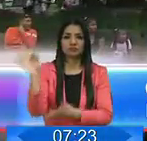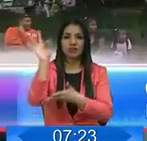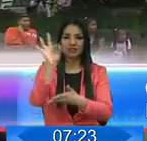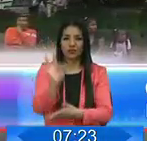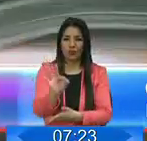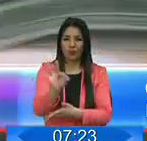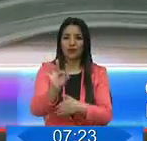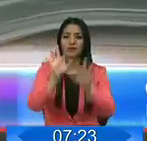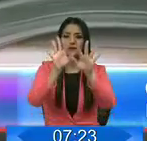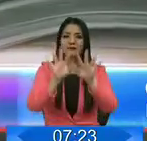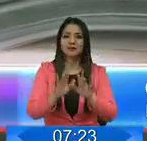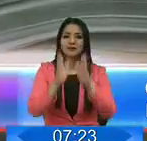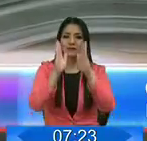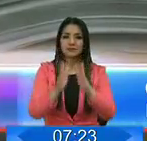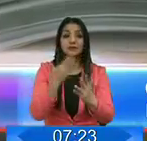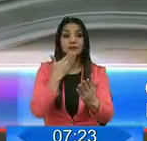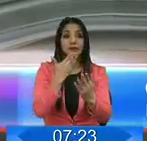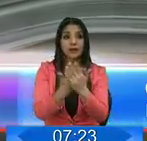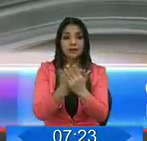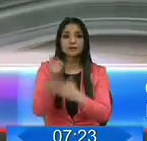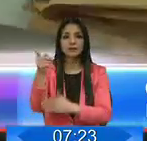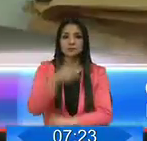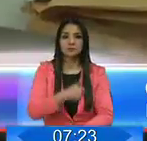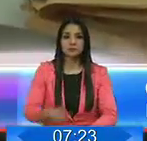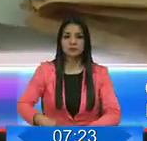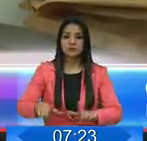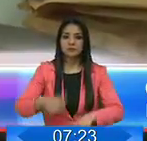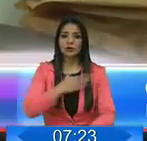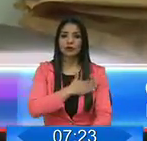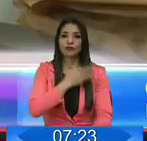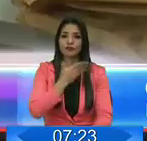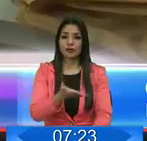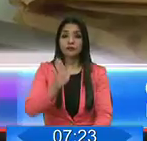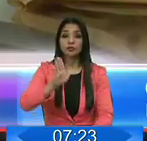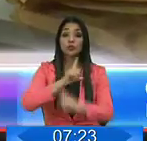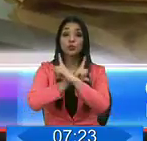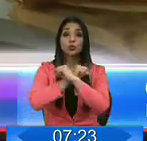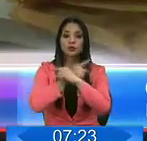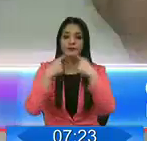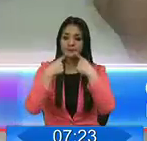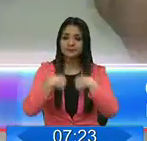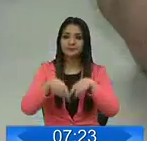secretaría, agradeció la confianza al primer mandatario a través de su cuenta de Twitter.